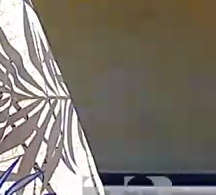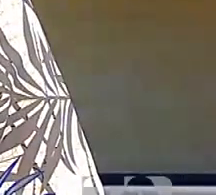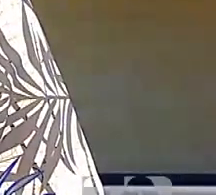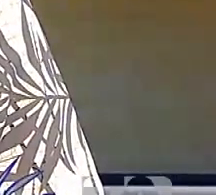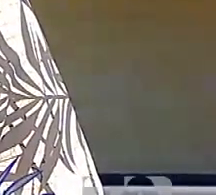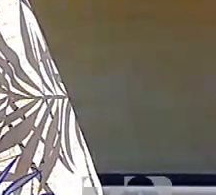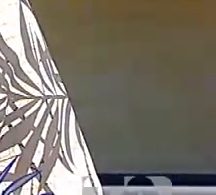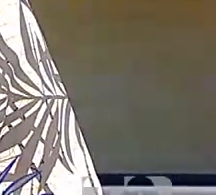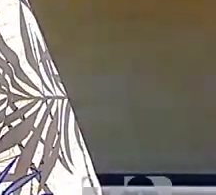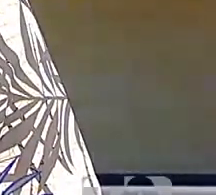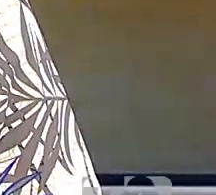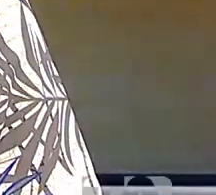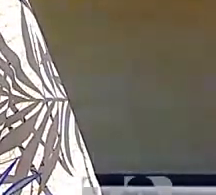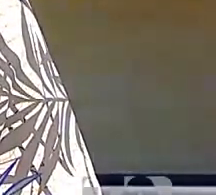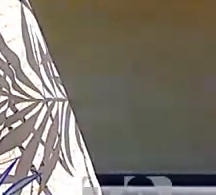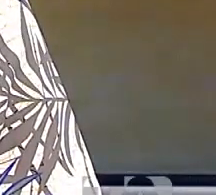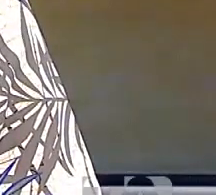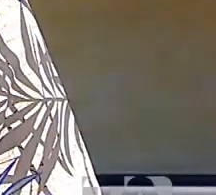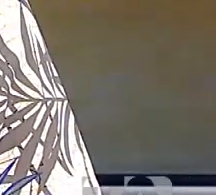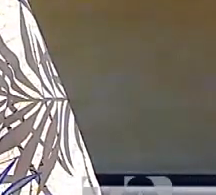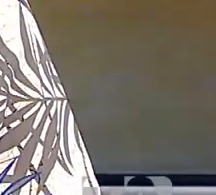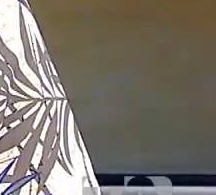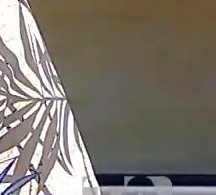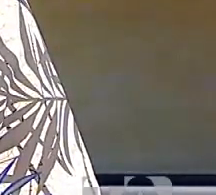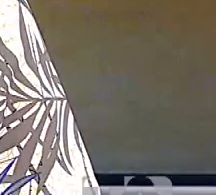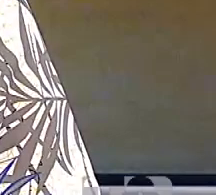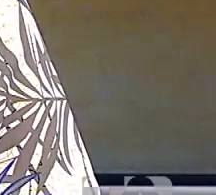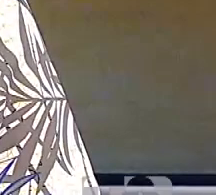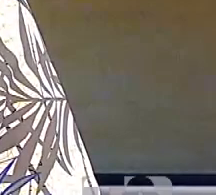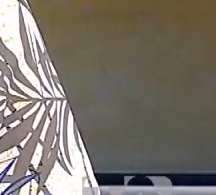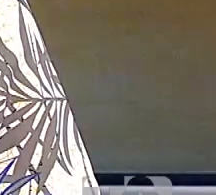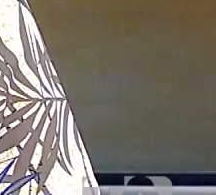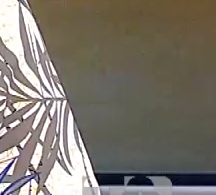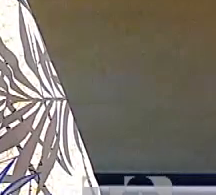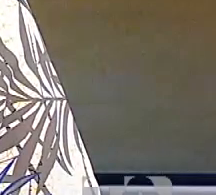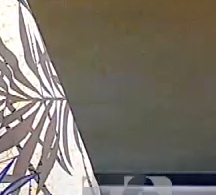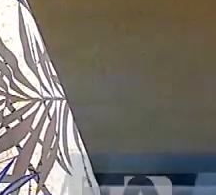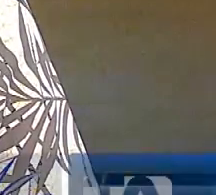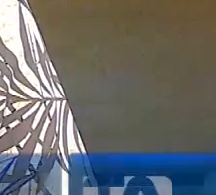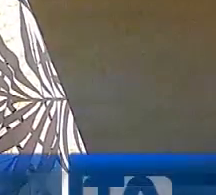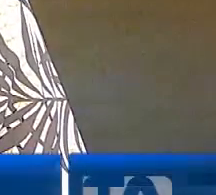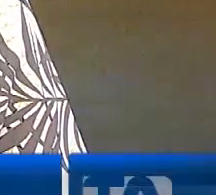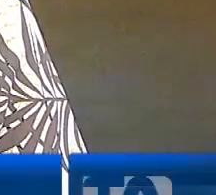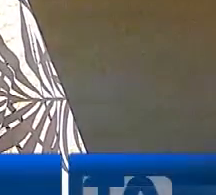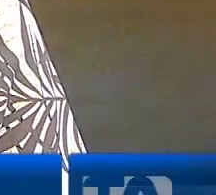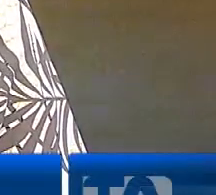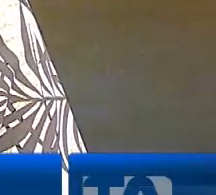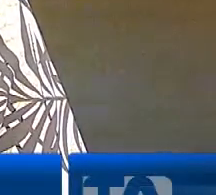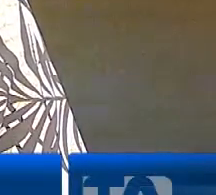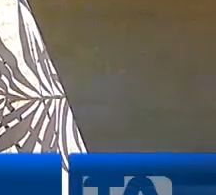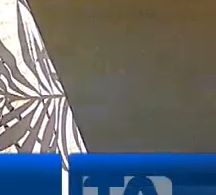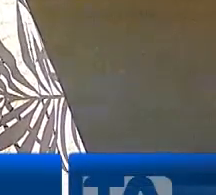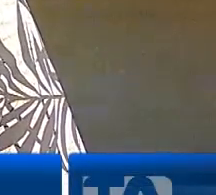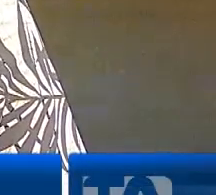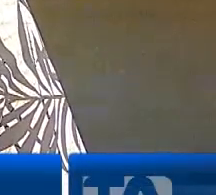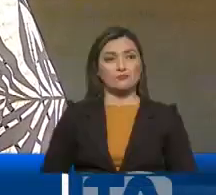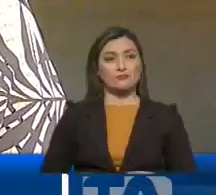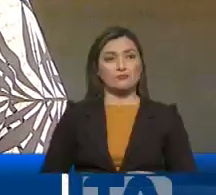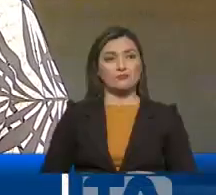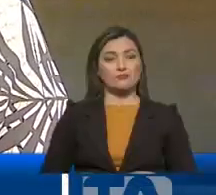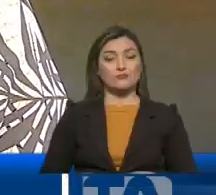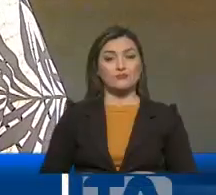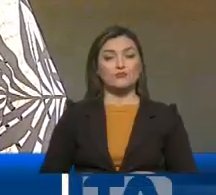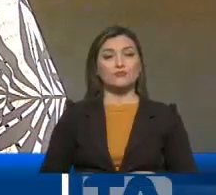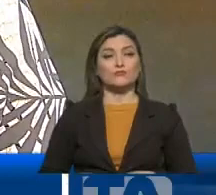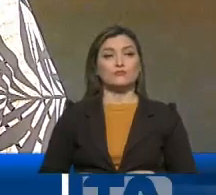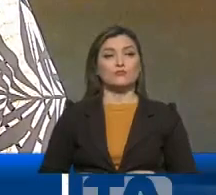el fiscal de pichincha pide prisión para el alcalde de quito jorge yunda tras encontrar nuevos elementos derivados del caso de presunto